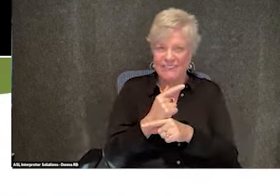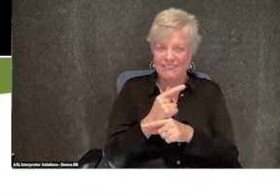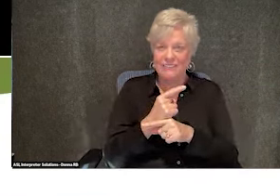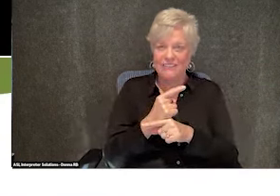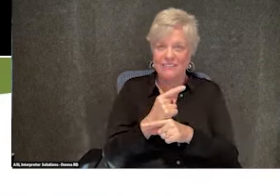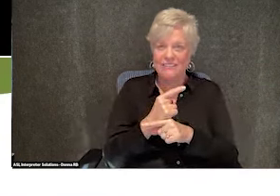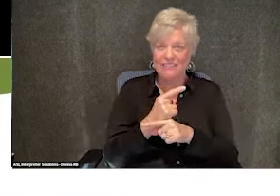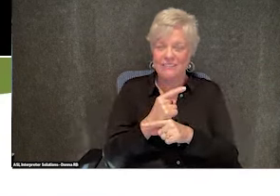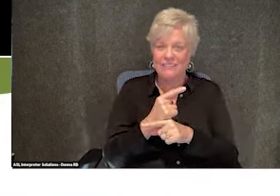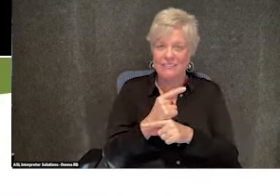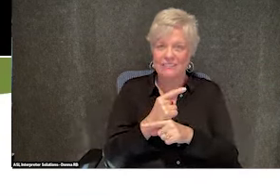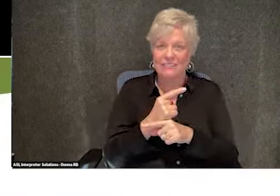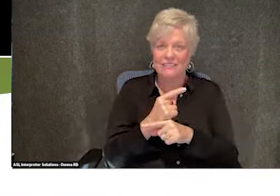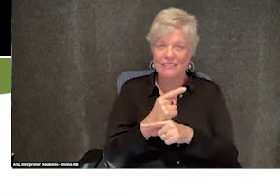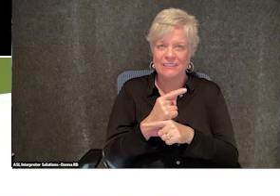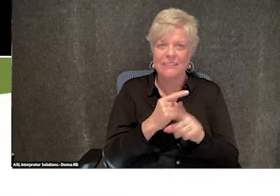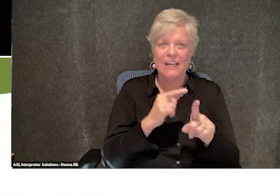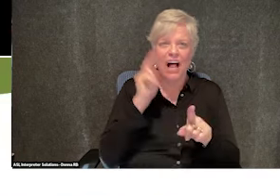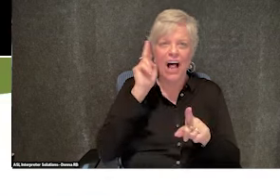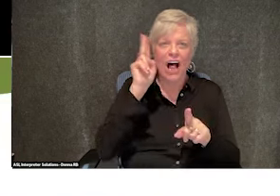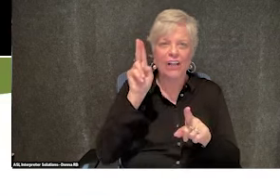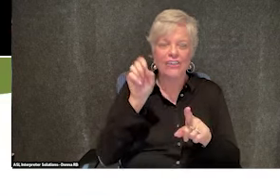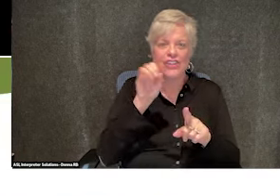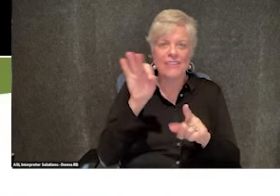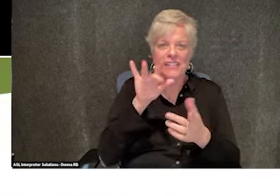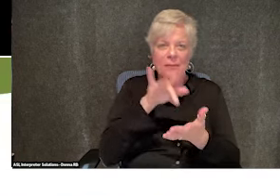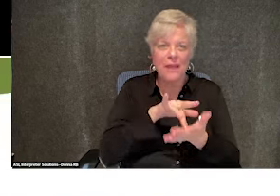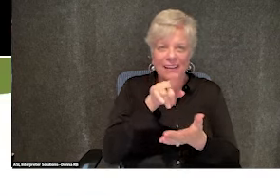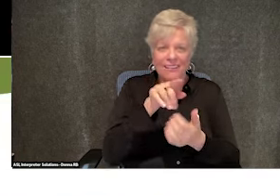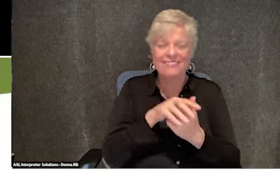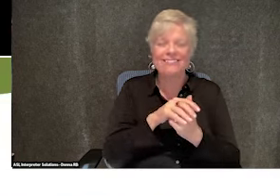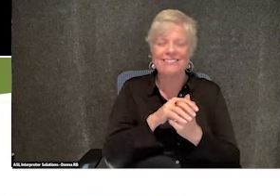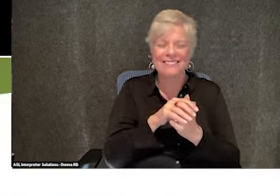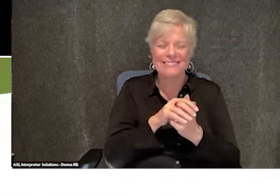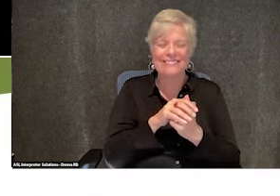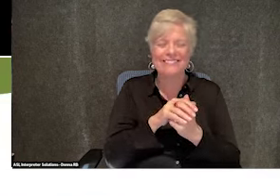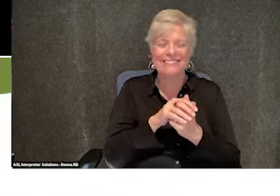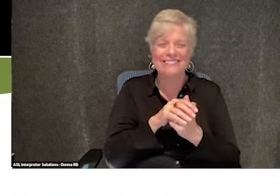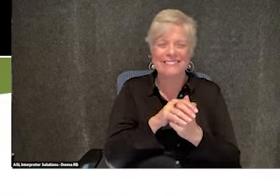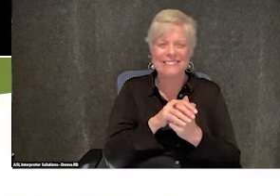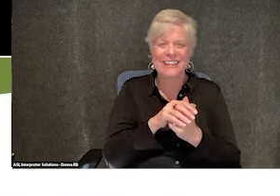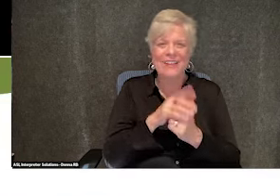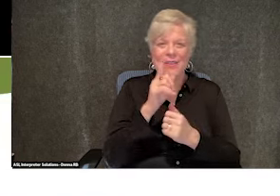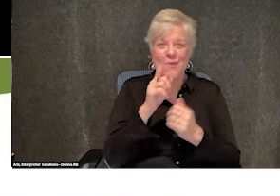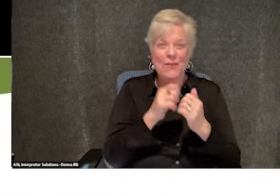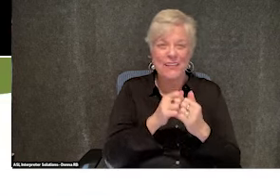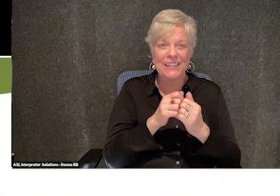Sí, con la barba, ese es el tío Jeff. Ese es otro tío. Diría que